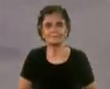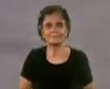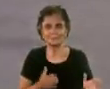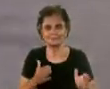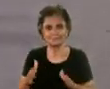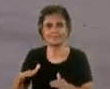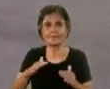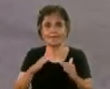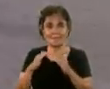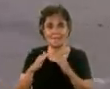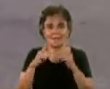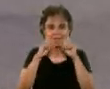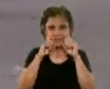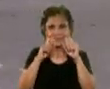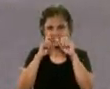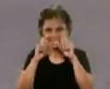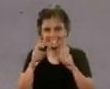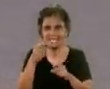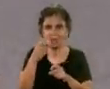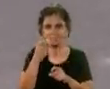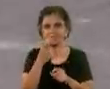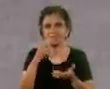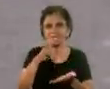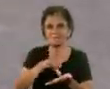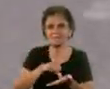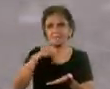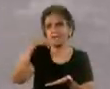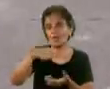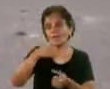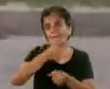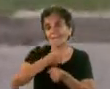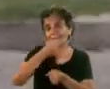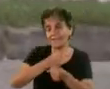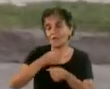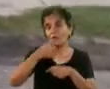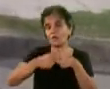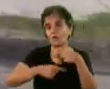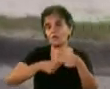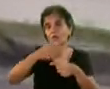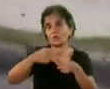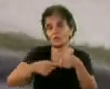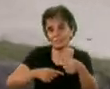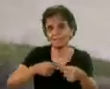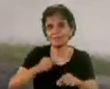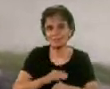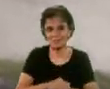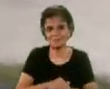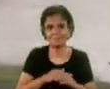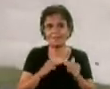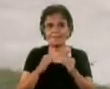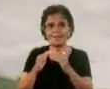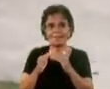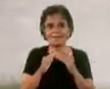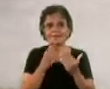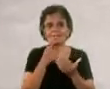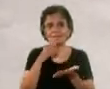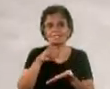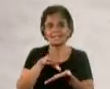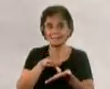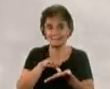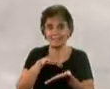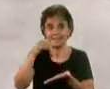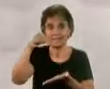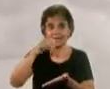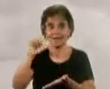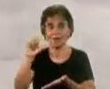Visita a los barrios. La Municipalidad de la Ciudad de San Luis continúa los trabajos con relevamientos integrales en los barrios de la capital puntana.